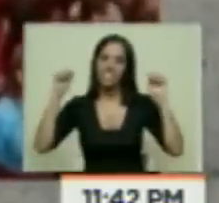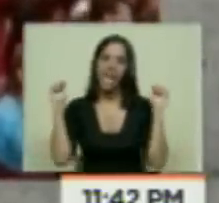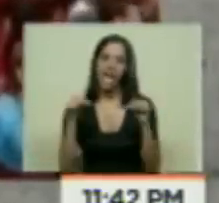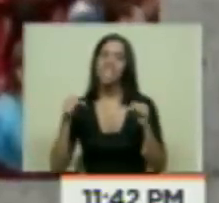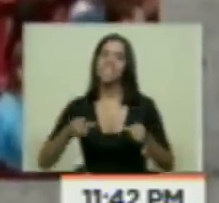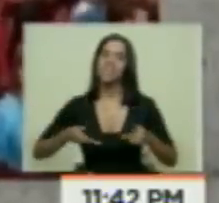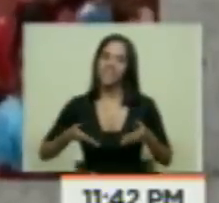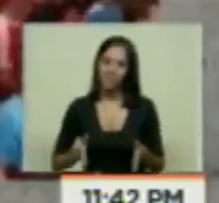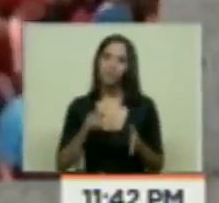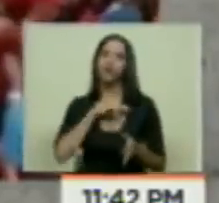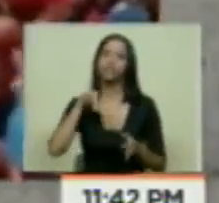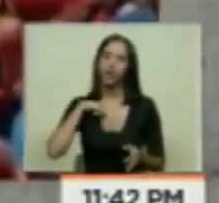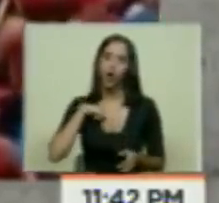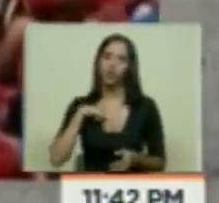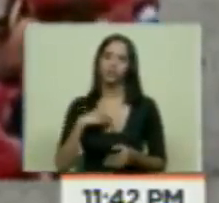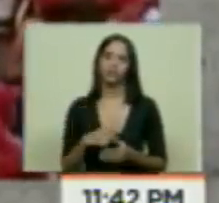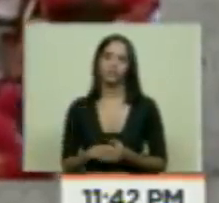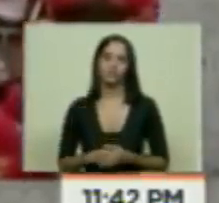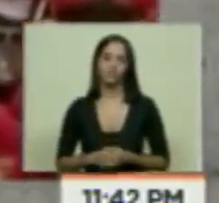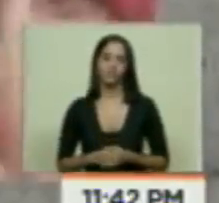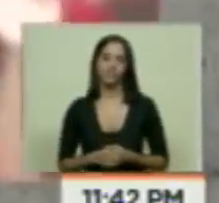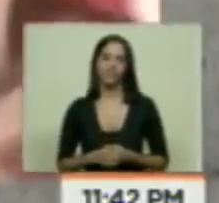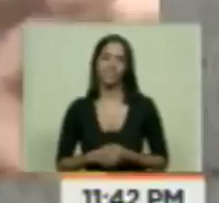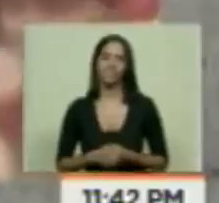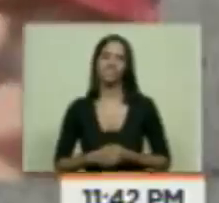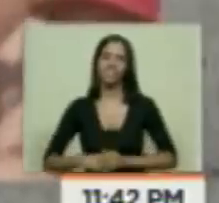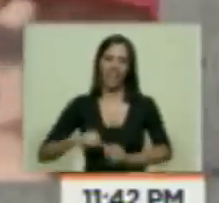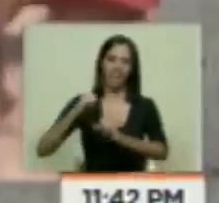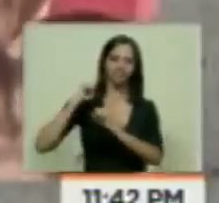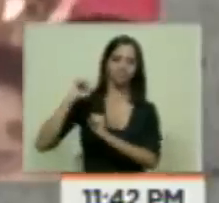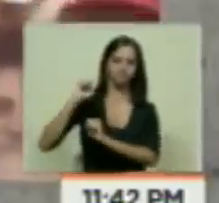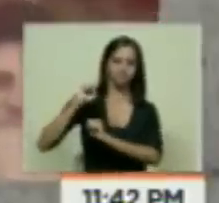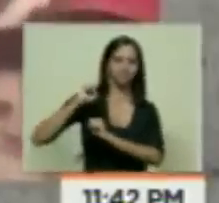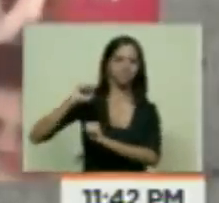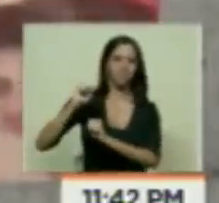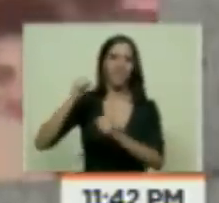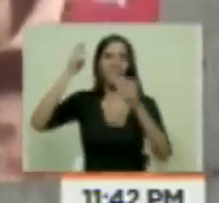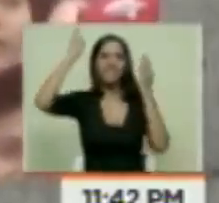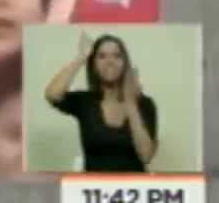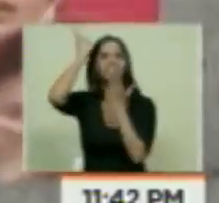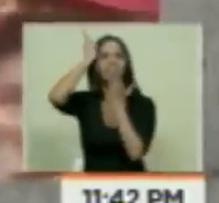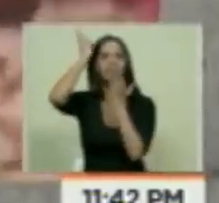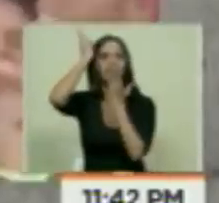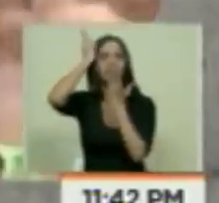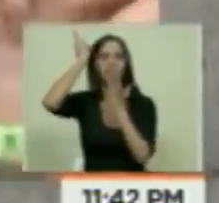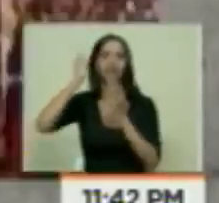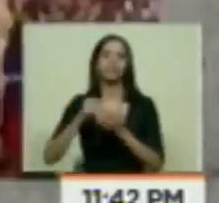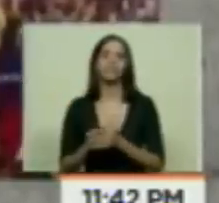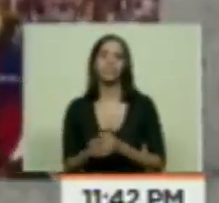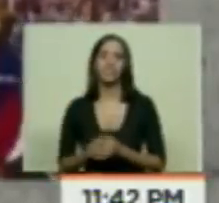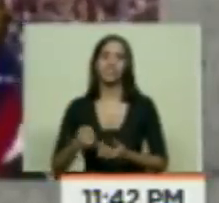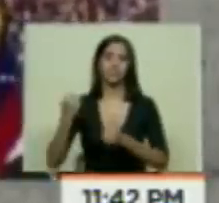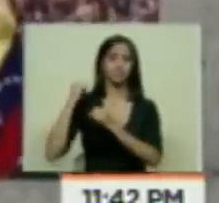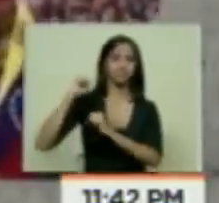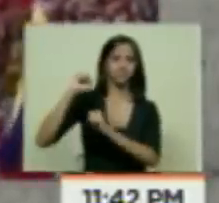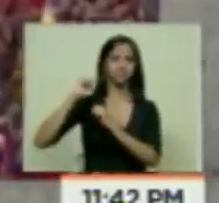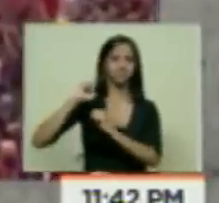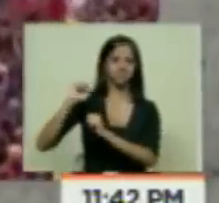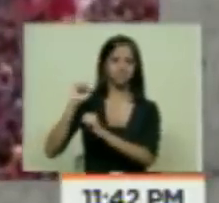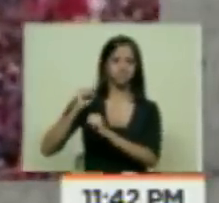nosotros, de la resistencia aborigen, de la resistencia